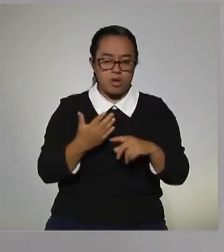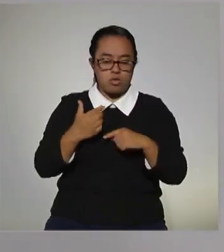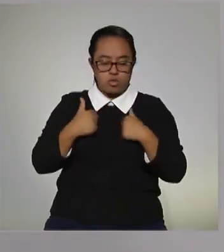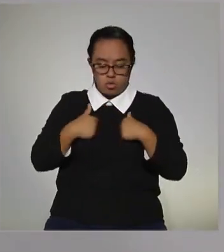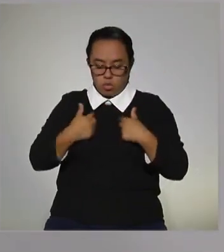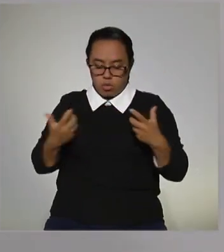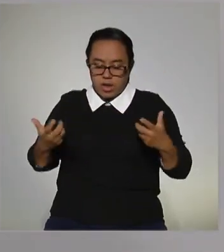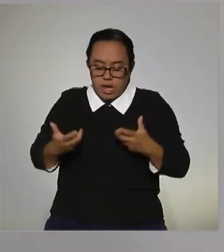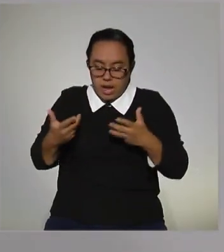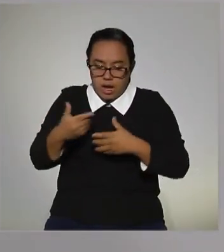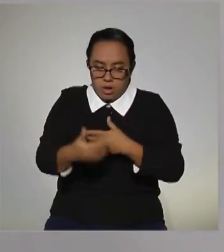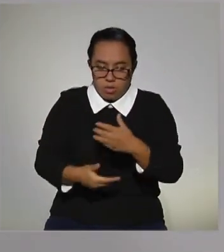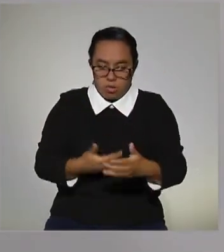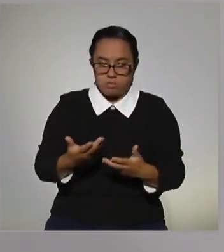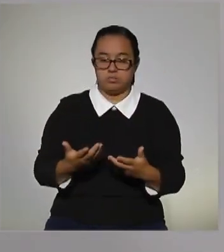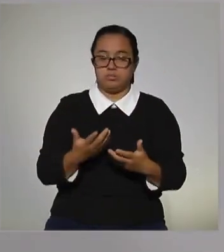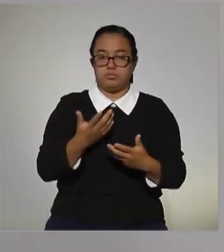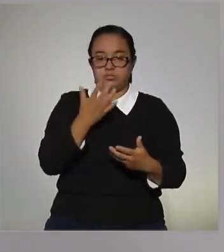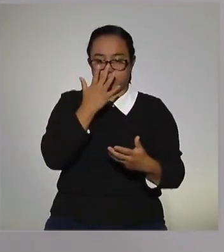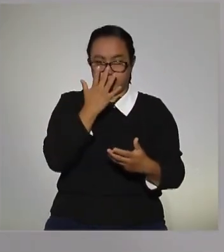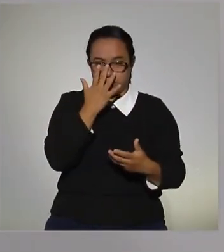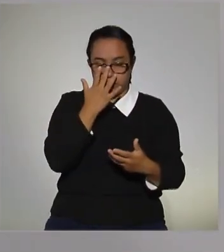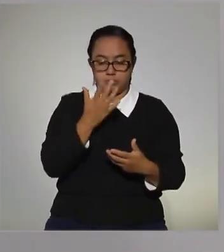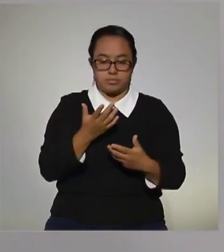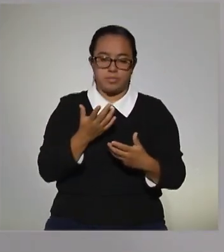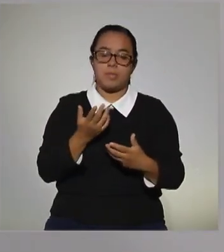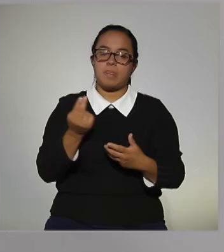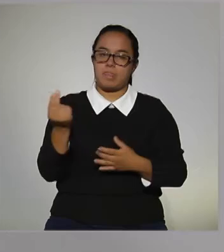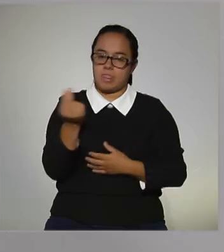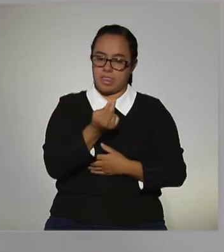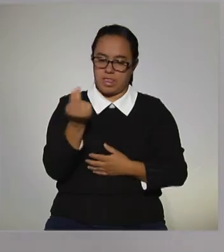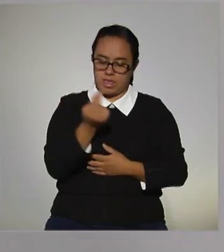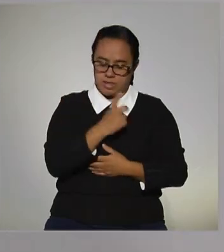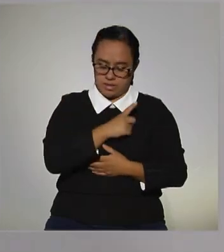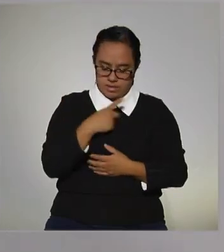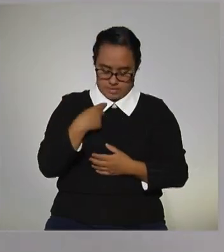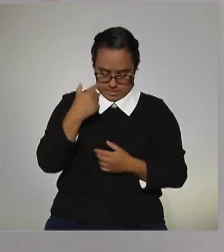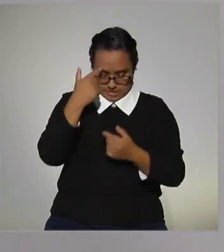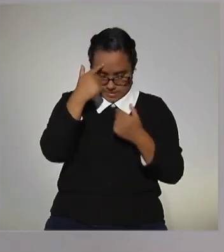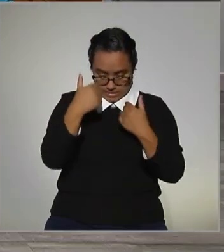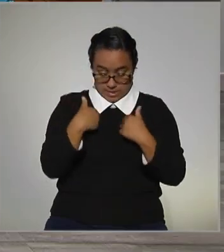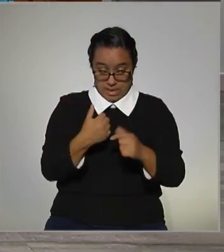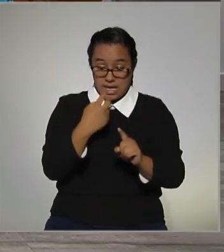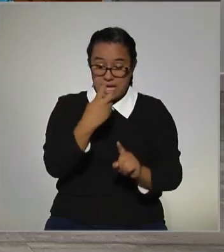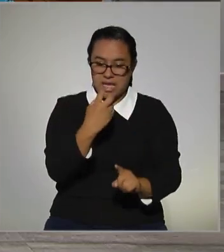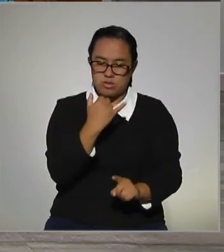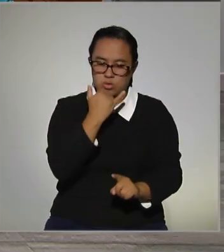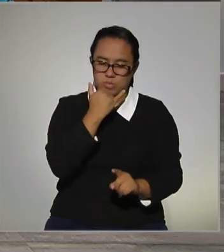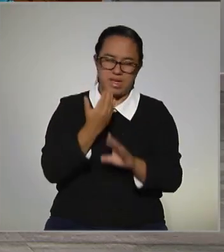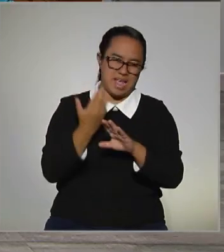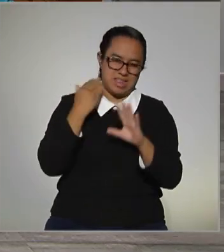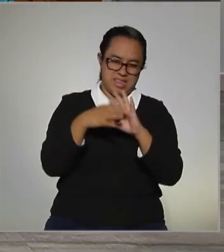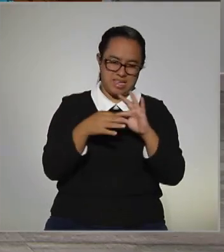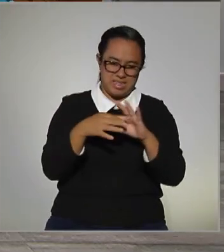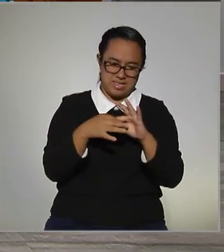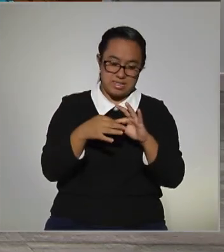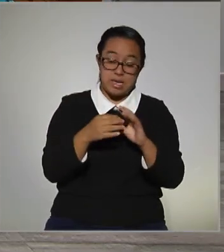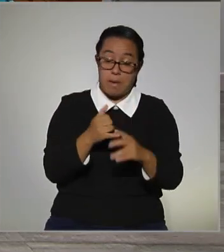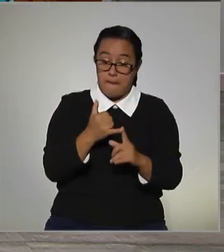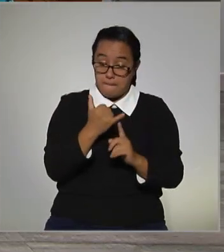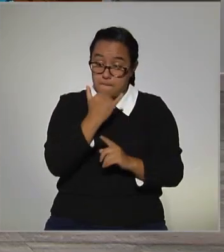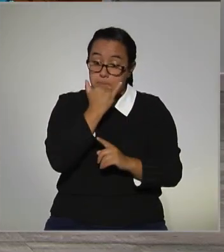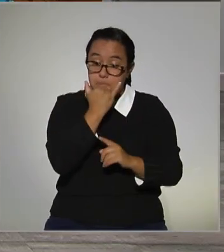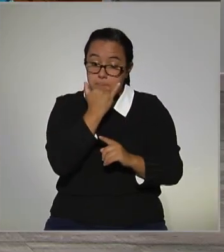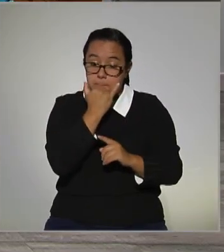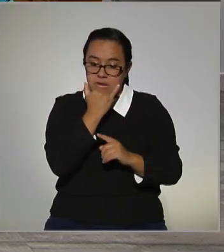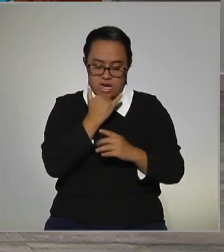van a avanzar, no va a haber un resultado. Entonces ahí es donde necesitamos entender que la parte del perdón, como lo mencionábamos reiteradamente,